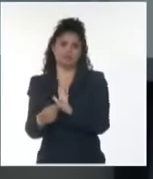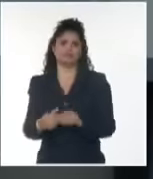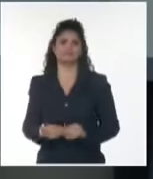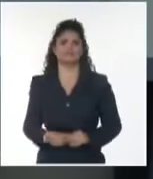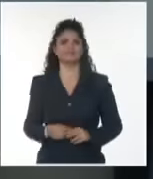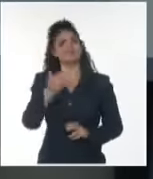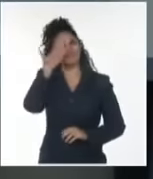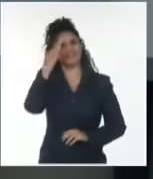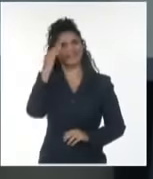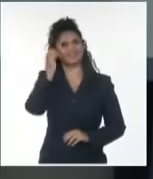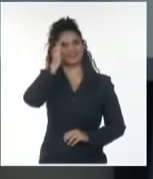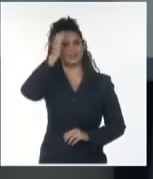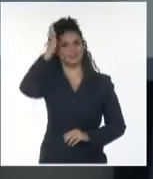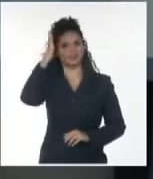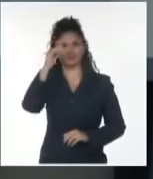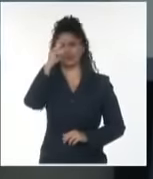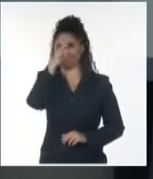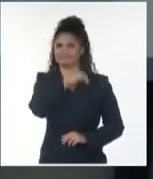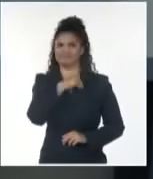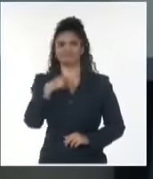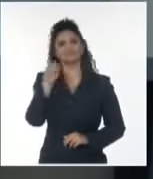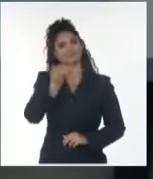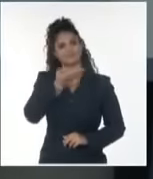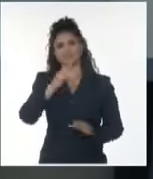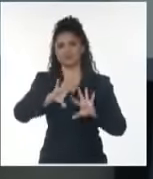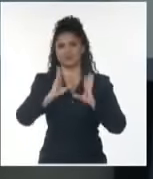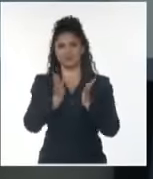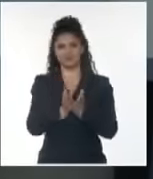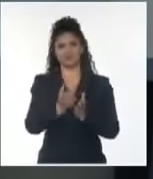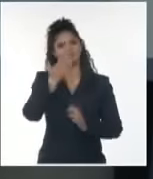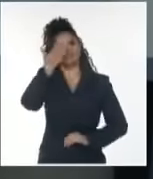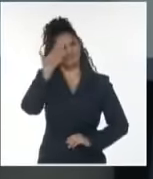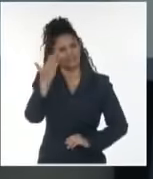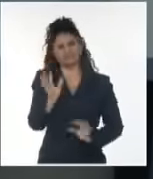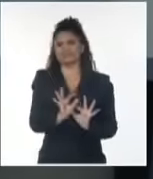gracias a ustedes y por permitirnos esta intervención. Las gracias en mi nombre y en nombre de todo el pueblo.